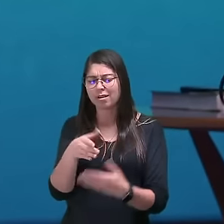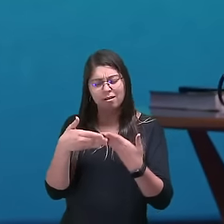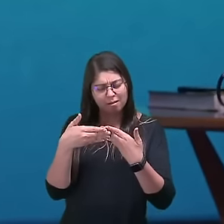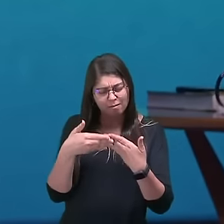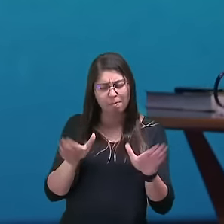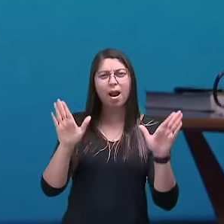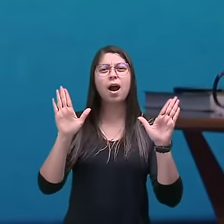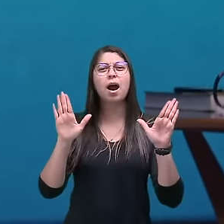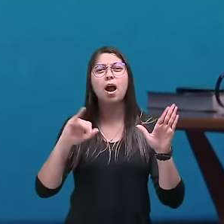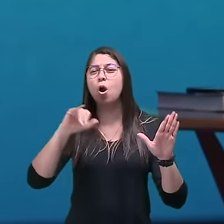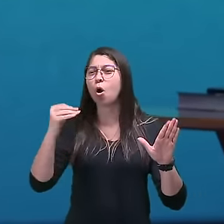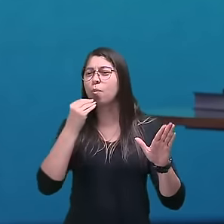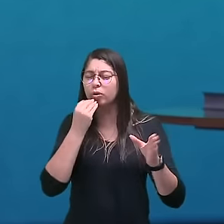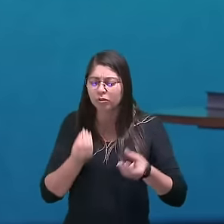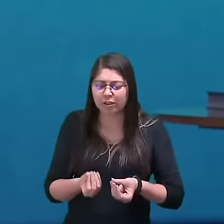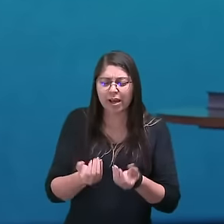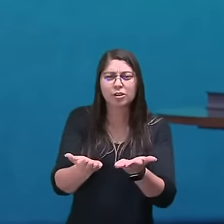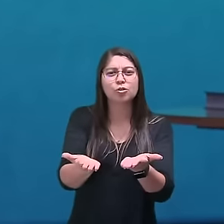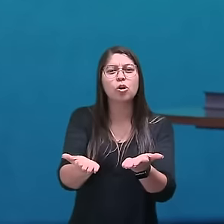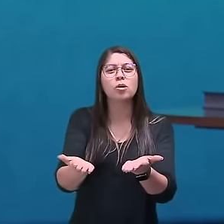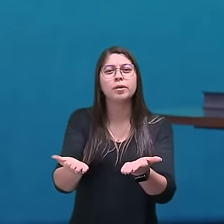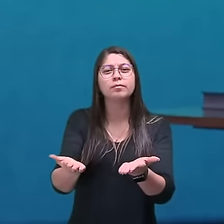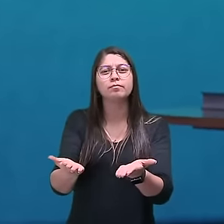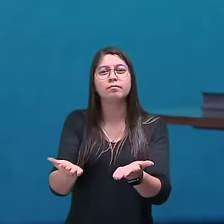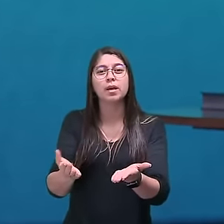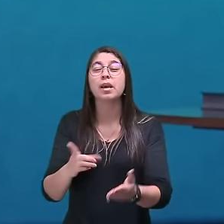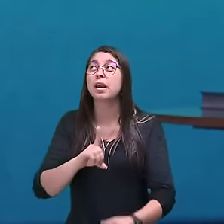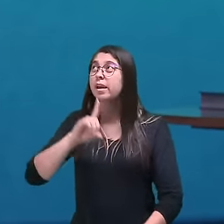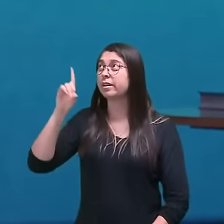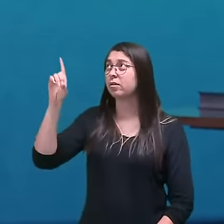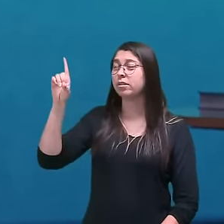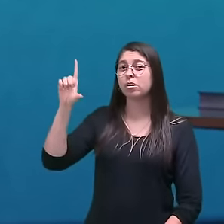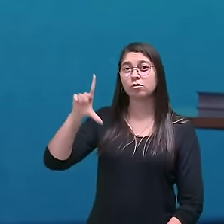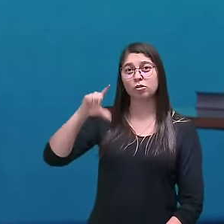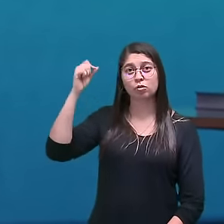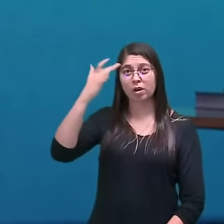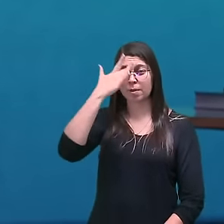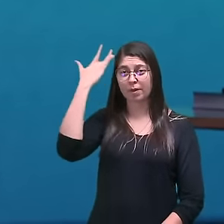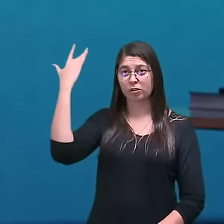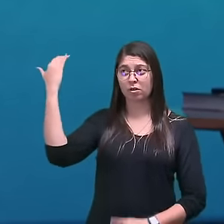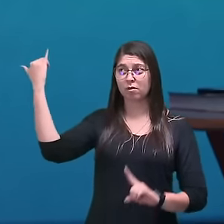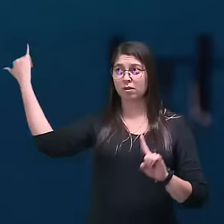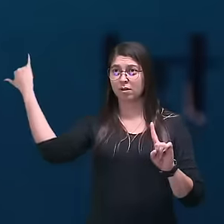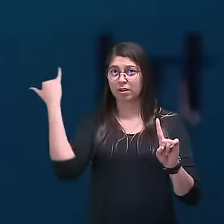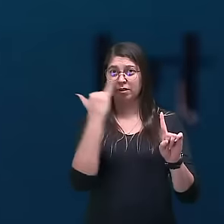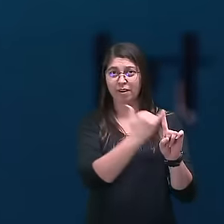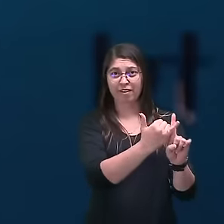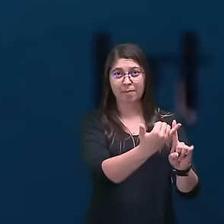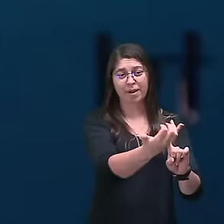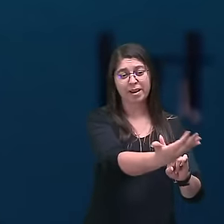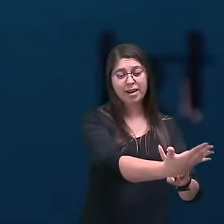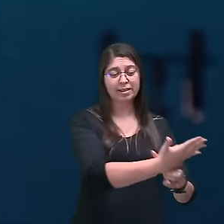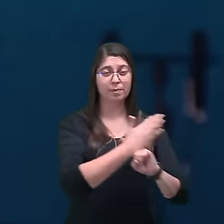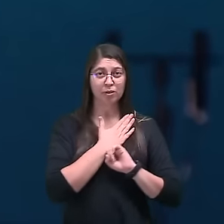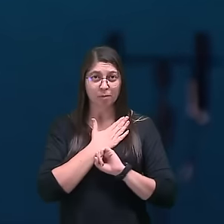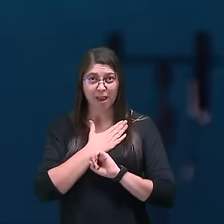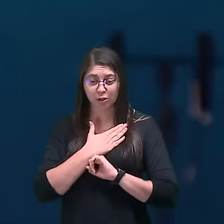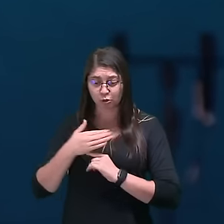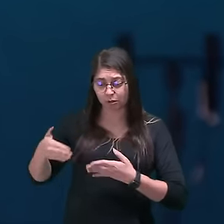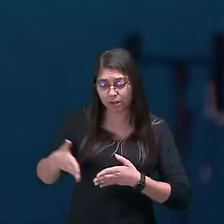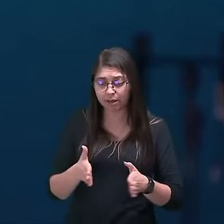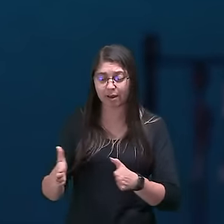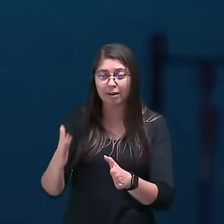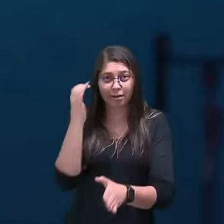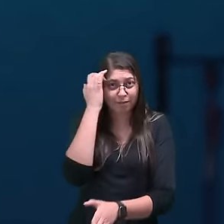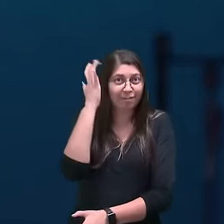você. Dios va a colocar en tu camino un facilitador de milagre. Dios va a colocar en tu camino un